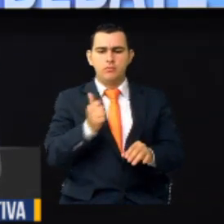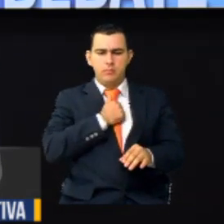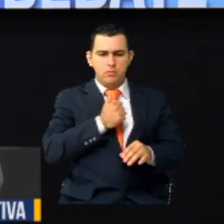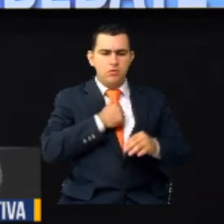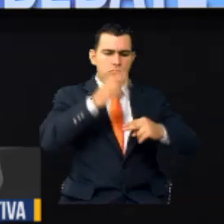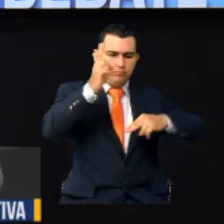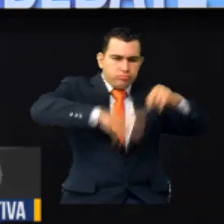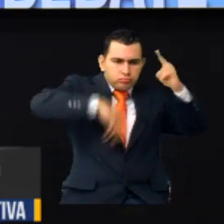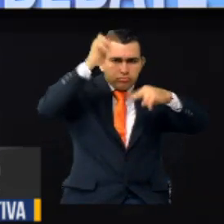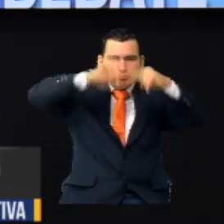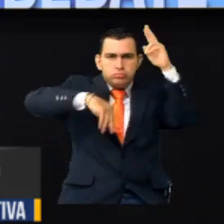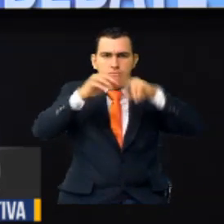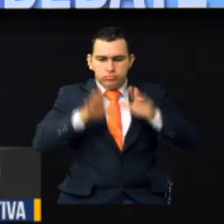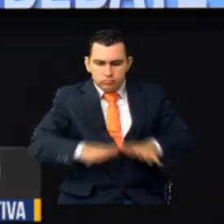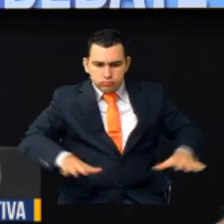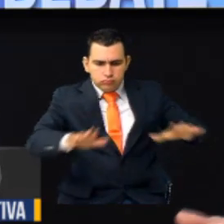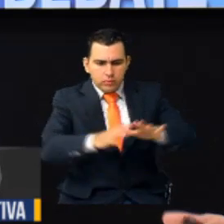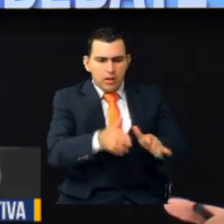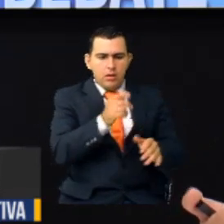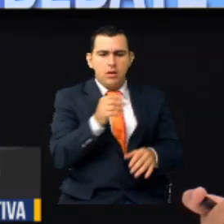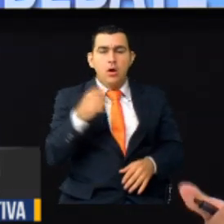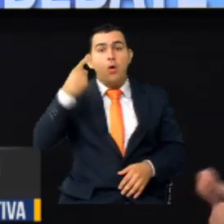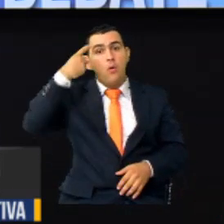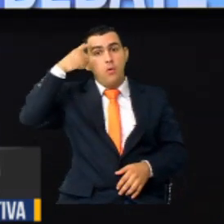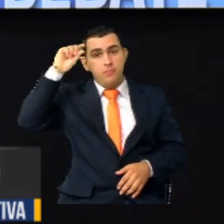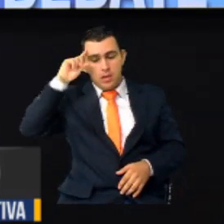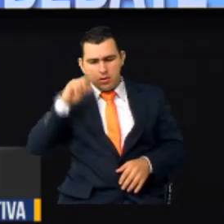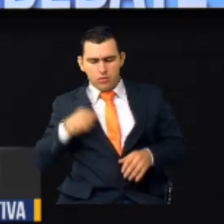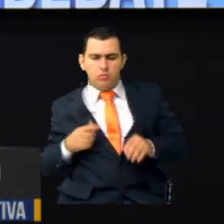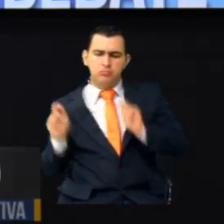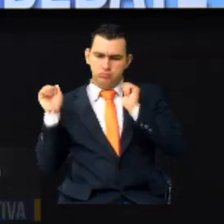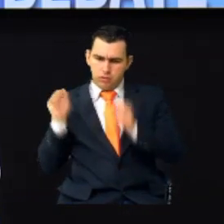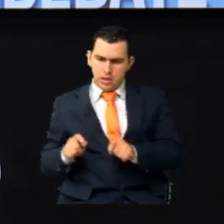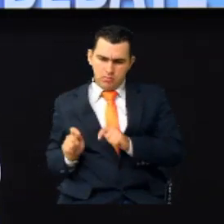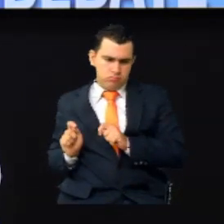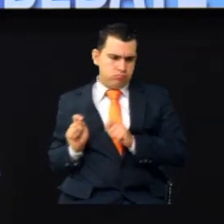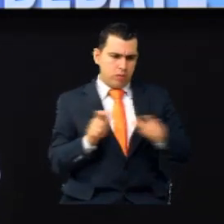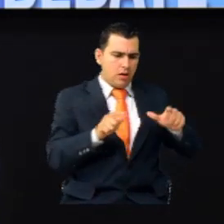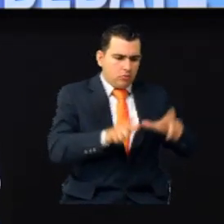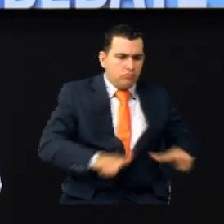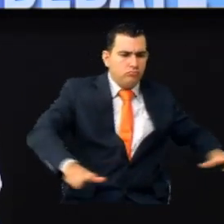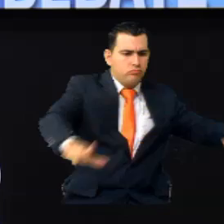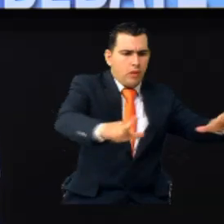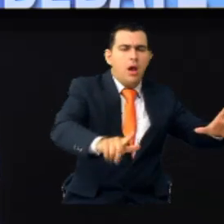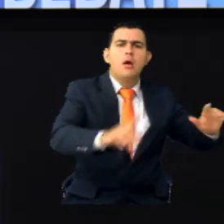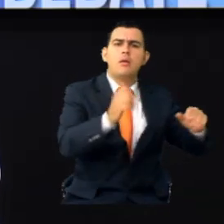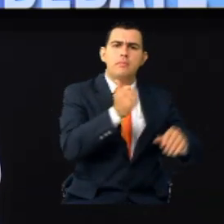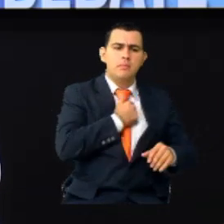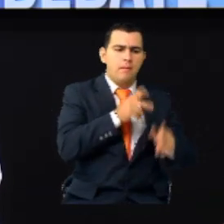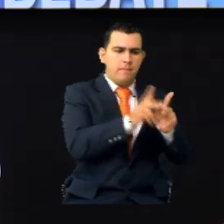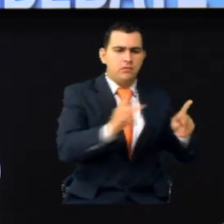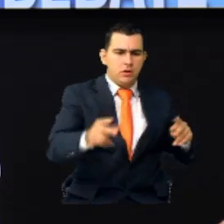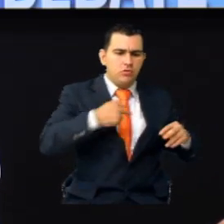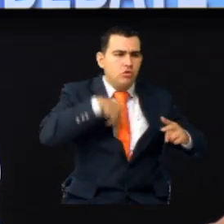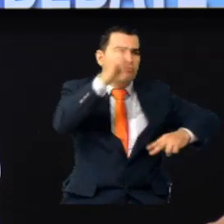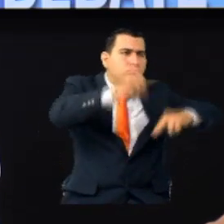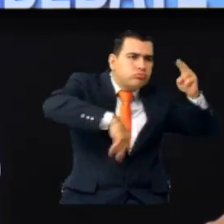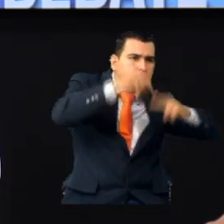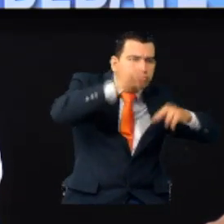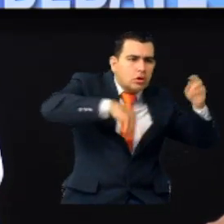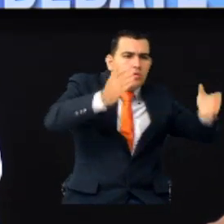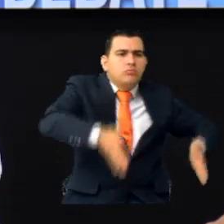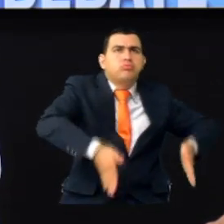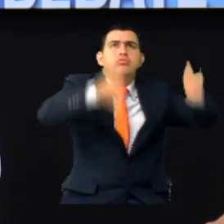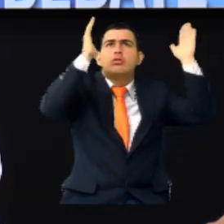autoconstrucción, donde el gobierno municipal garantiza los lotes con servicios y donde las comunidades también aportan la mano de obra para poder